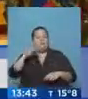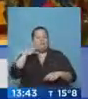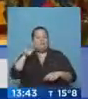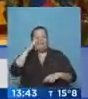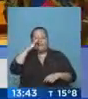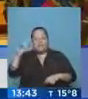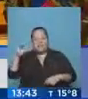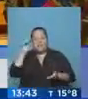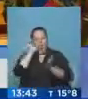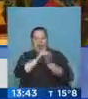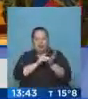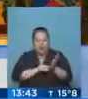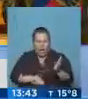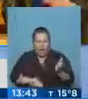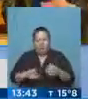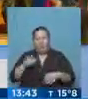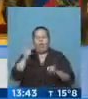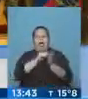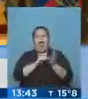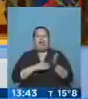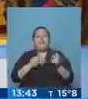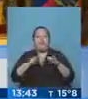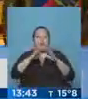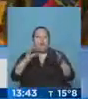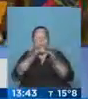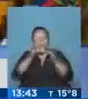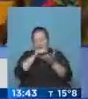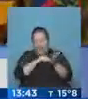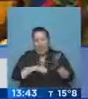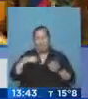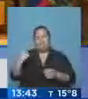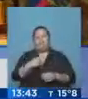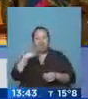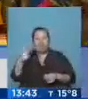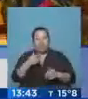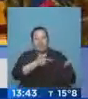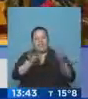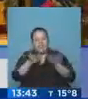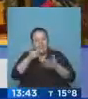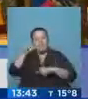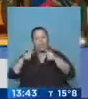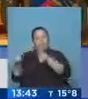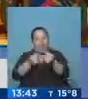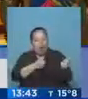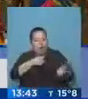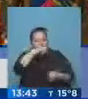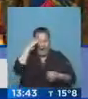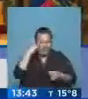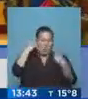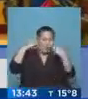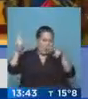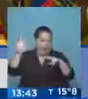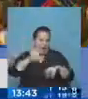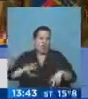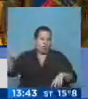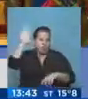4.700 inscriptos se escribirán 3 una plataforma y nosotros invitamos compradores tanto nacionales como del